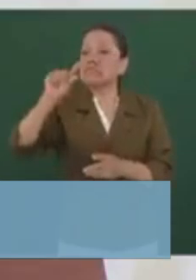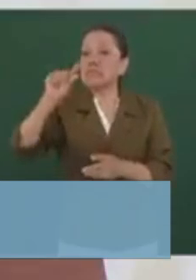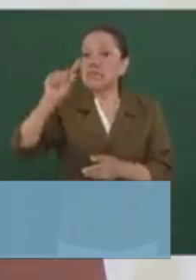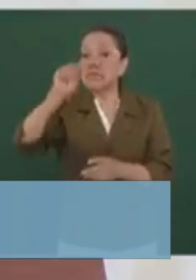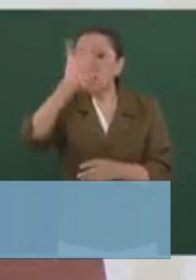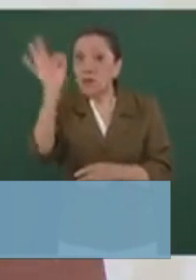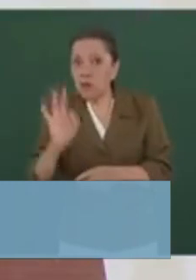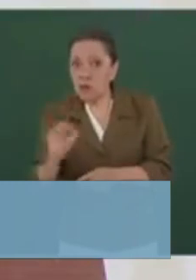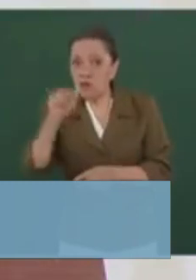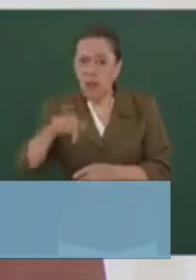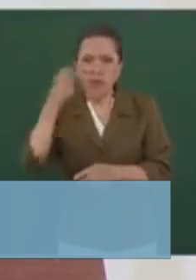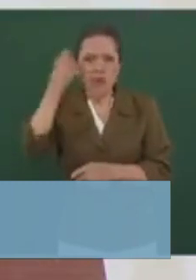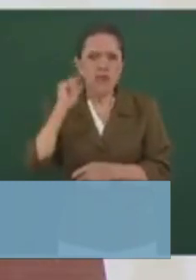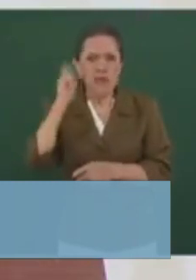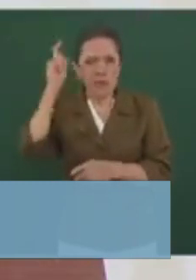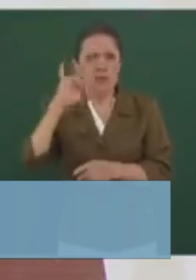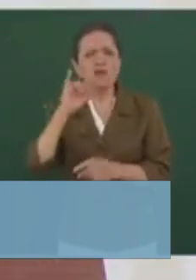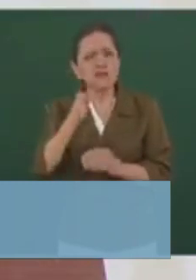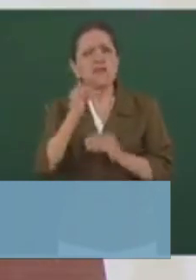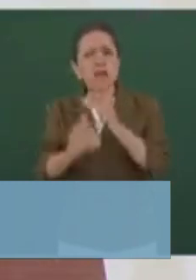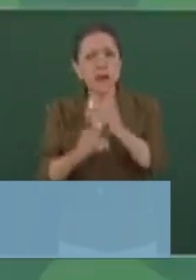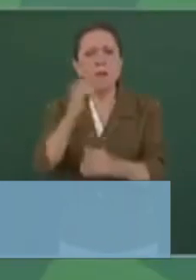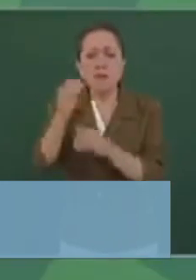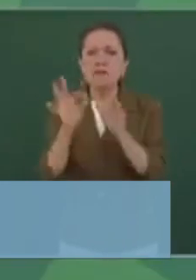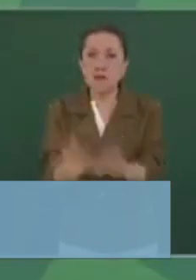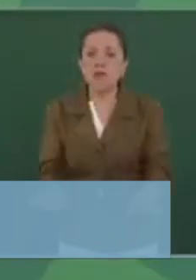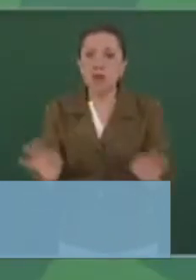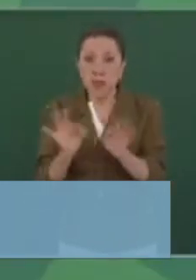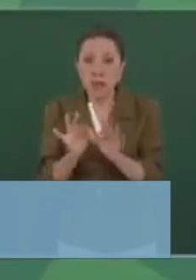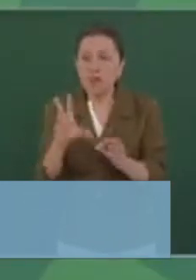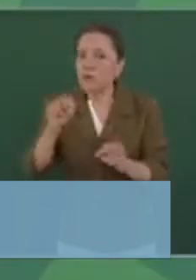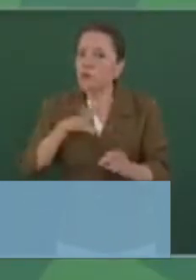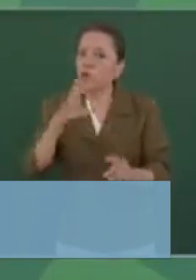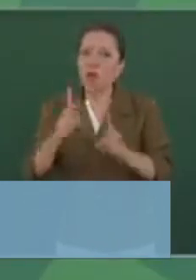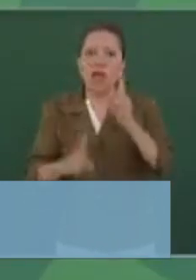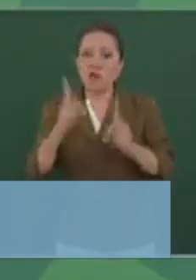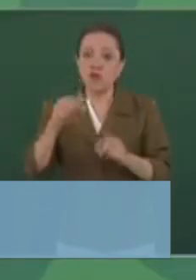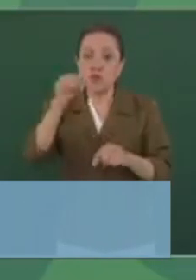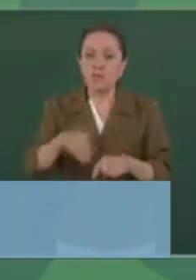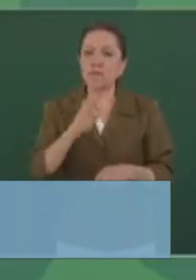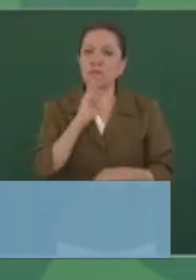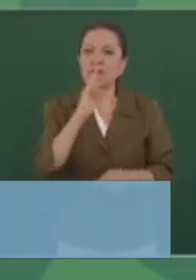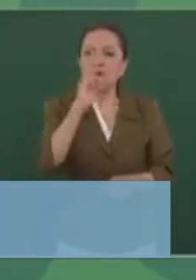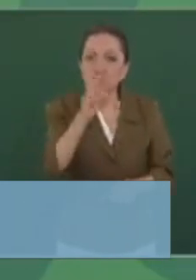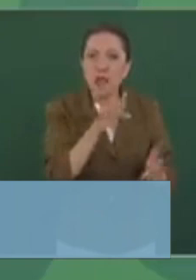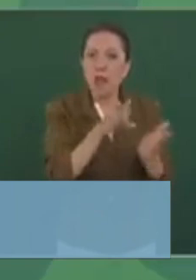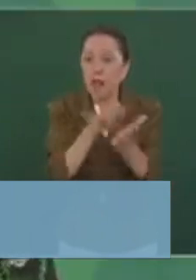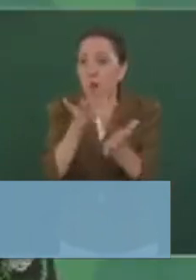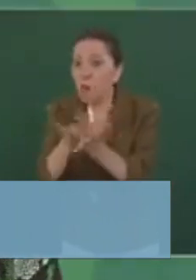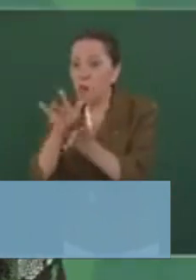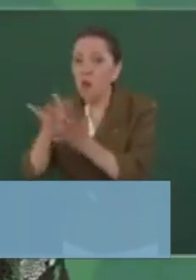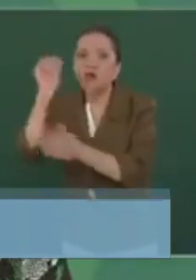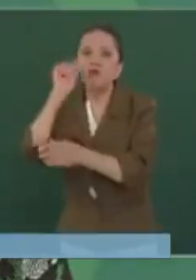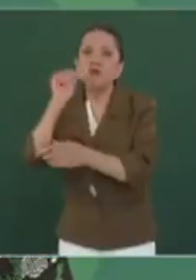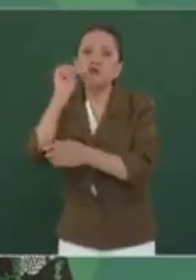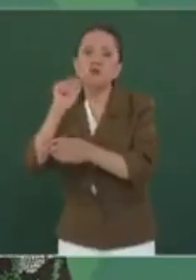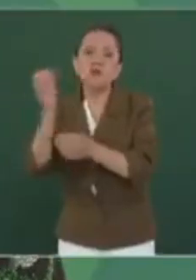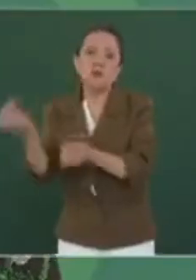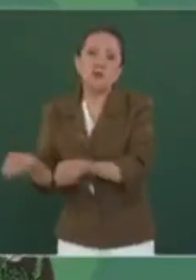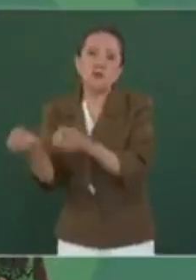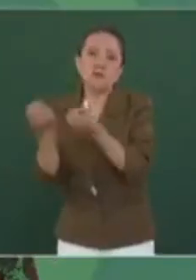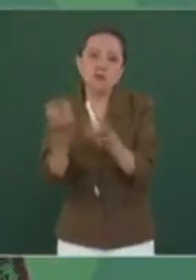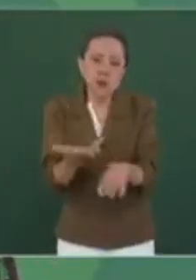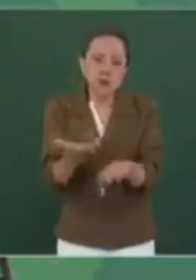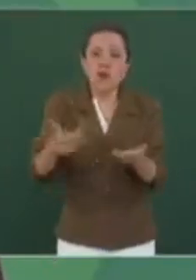sí hay avances importantes, hay avances que sin duda son el resultado del apoyo que en todo momento nos ha brindado